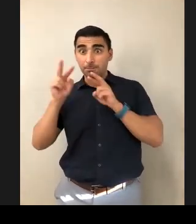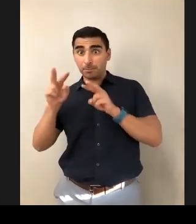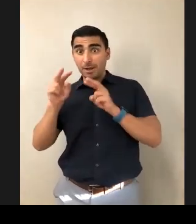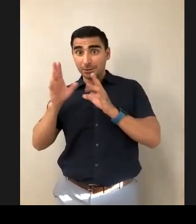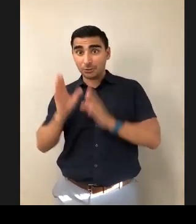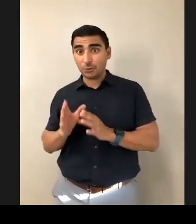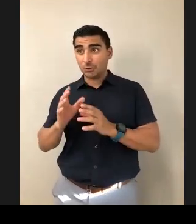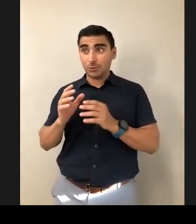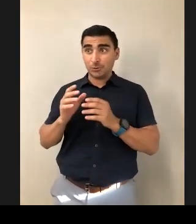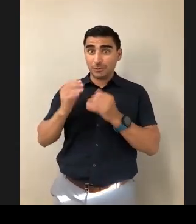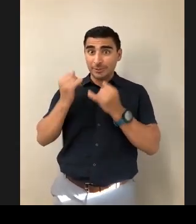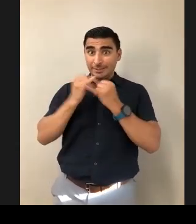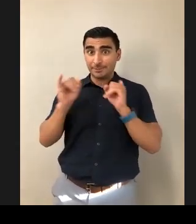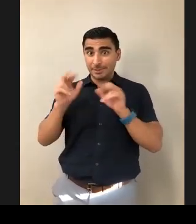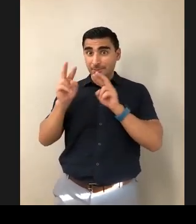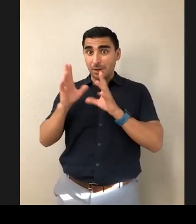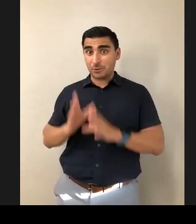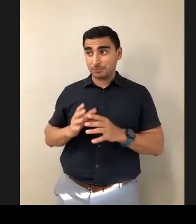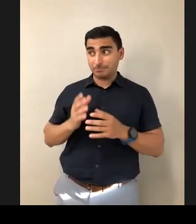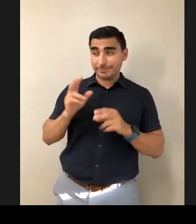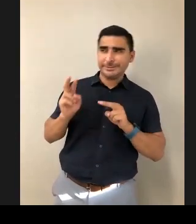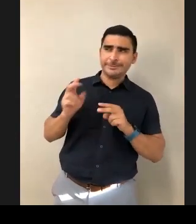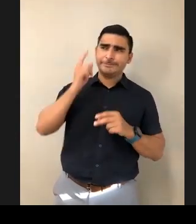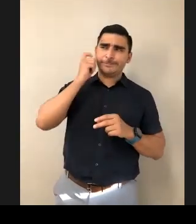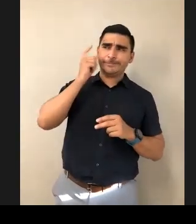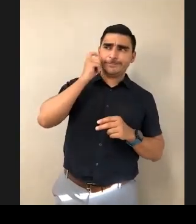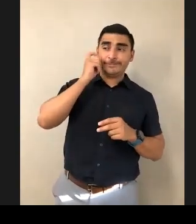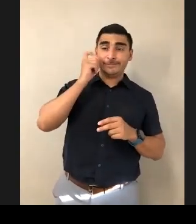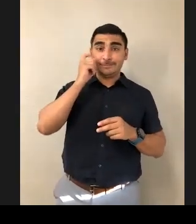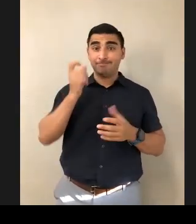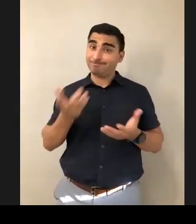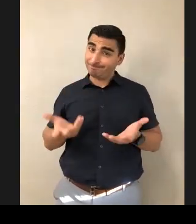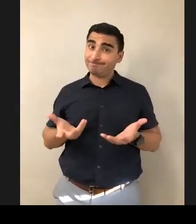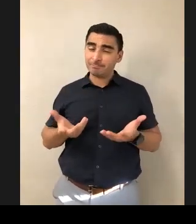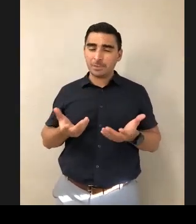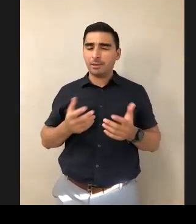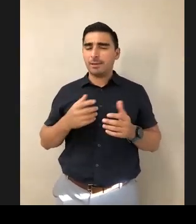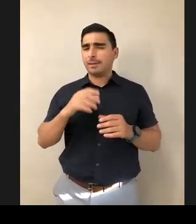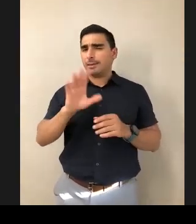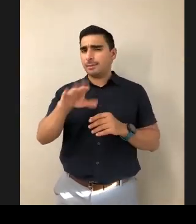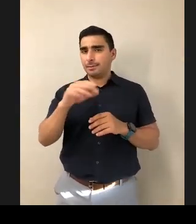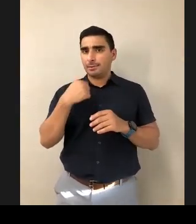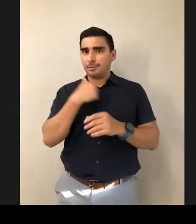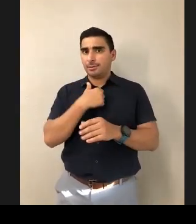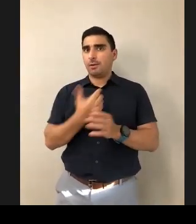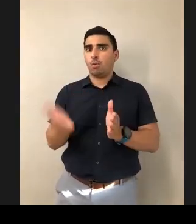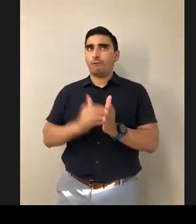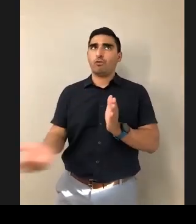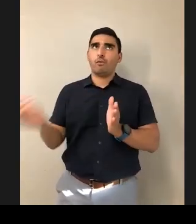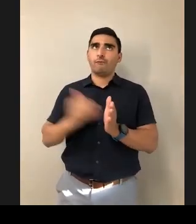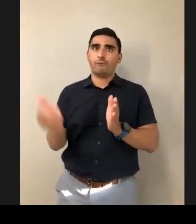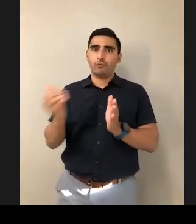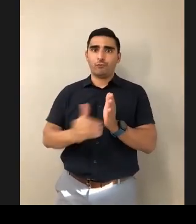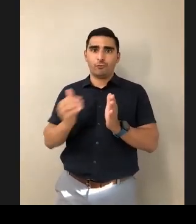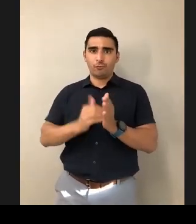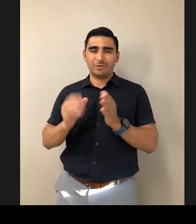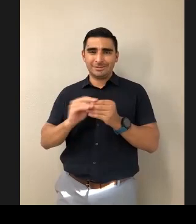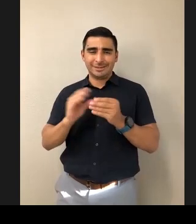razón para confiar tampoco en el monitor. Y eso vuelve a lo que decíamos al